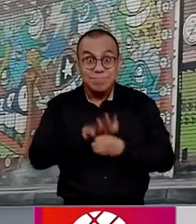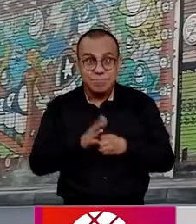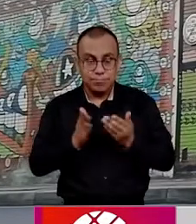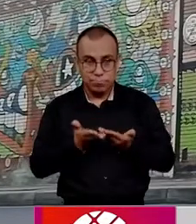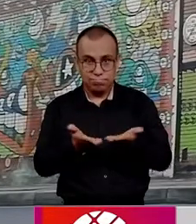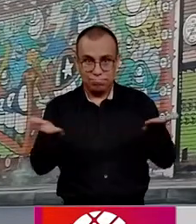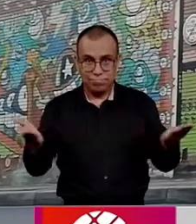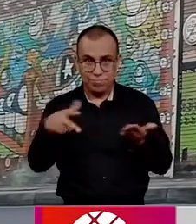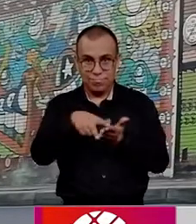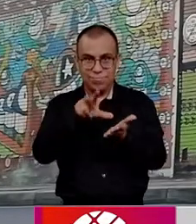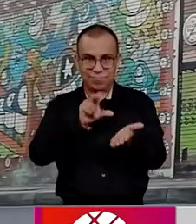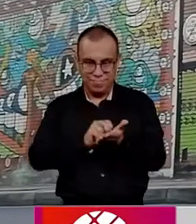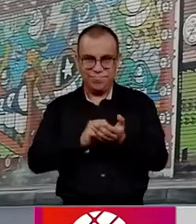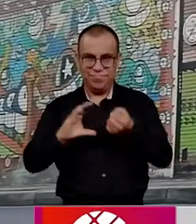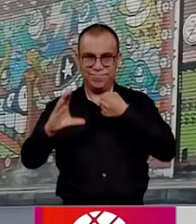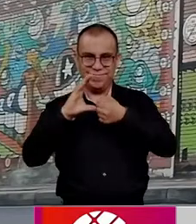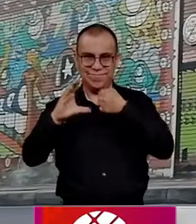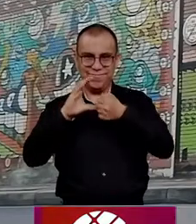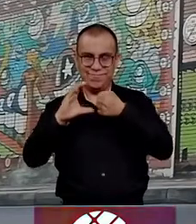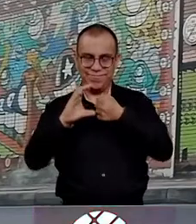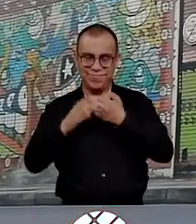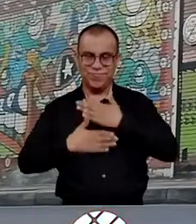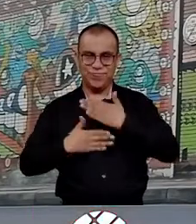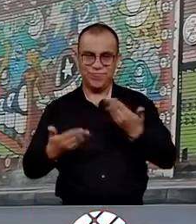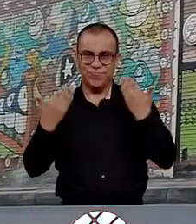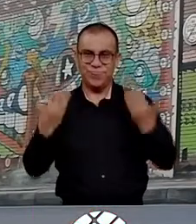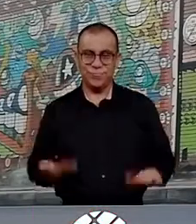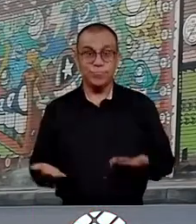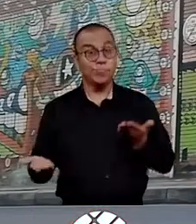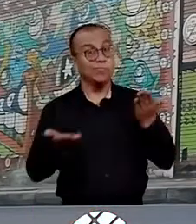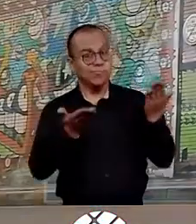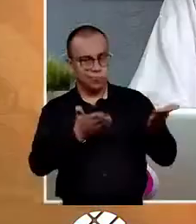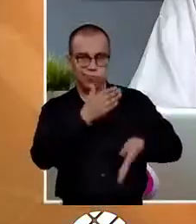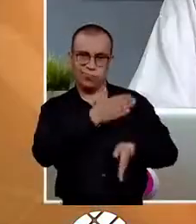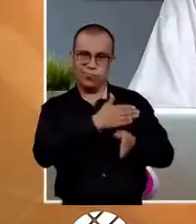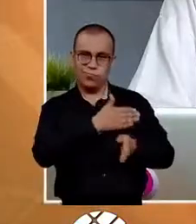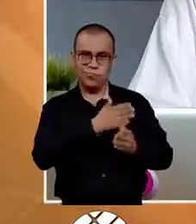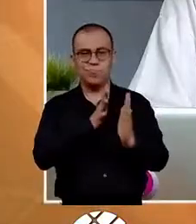Aranda, informó para Noticias Capital David Bautista. Continúen ustedes con más información.